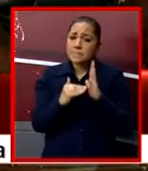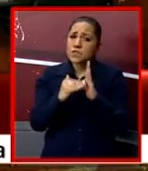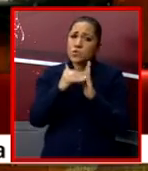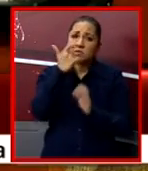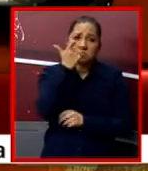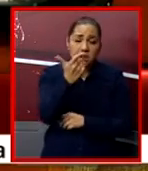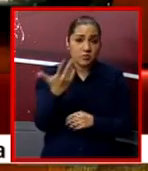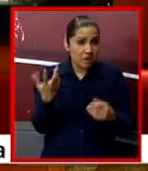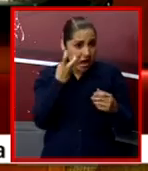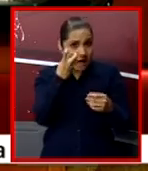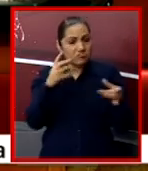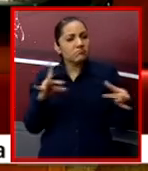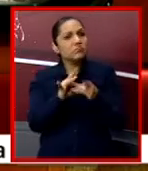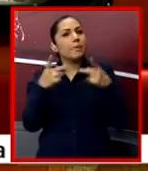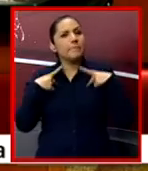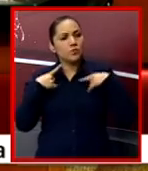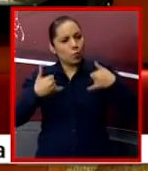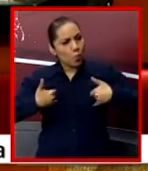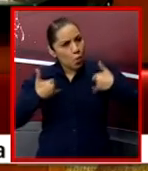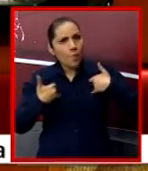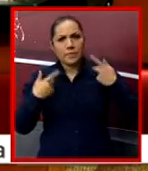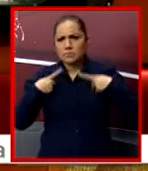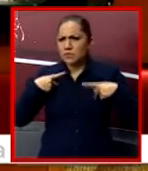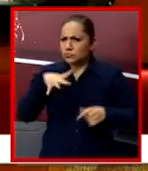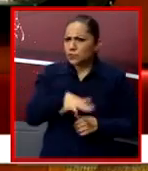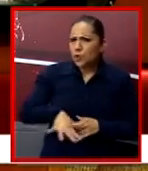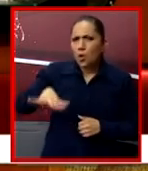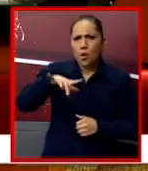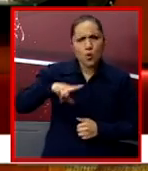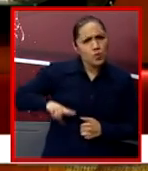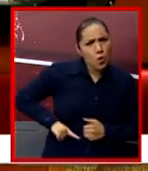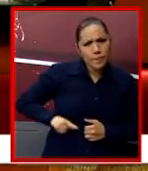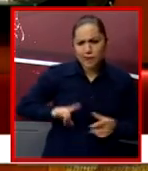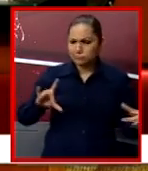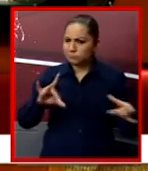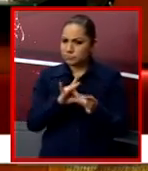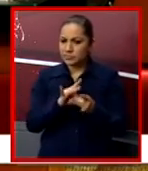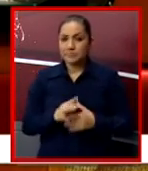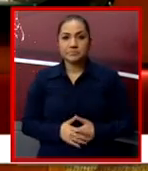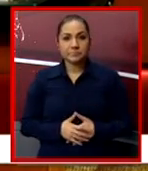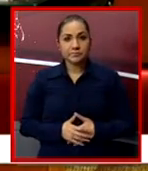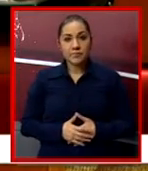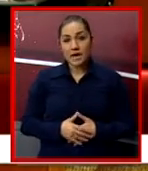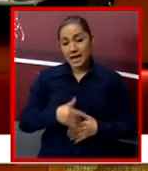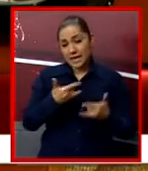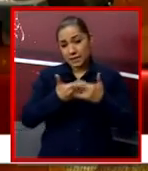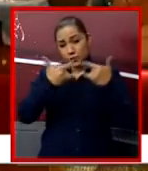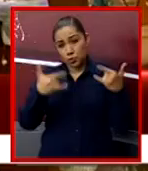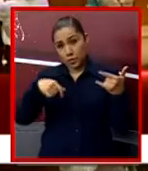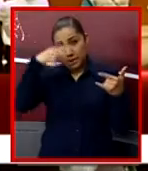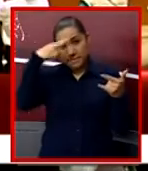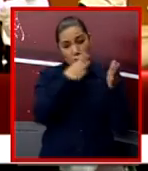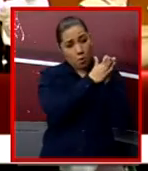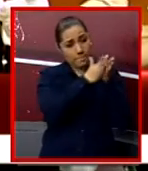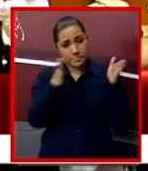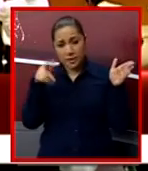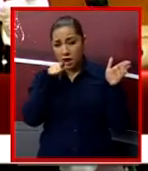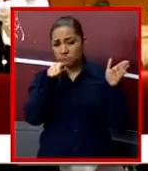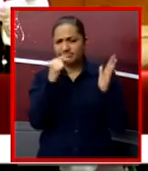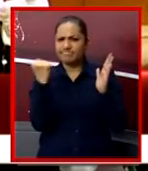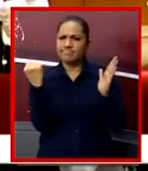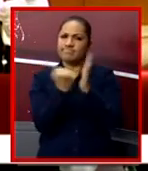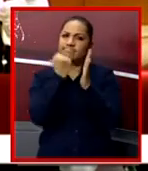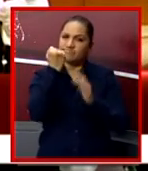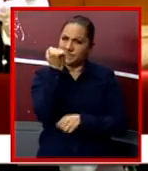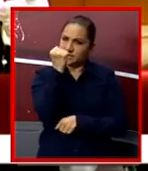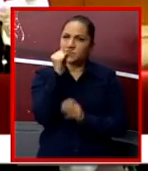la sociedad civil y el gobierno. Septiembre volverá a quedar marcado en la memoria de nuestro país por los sismos,